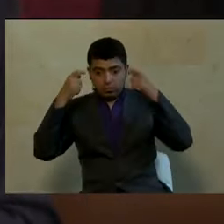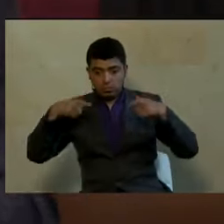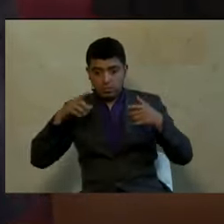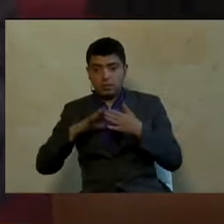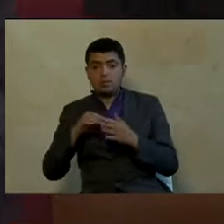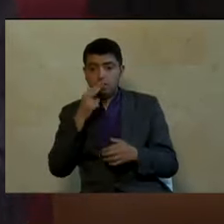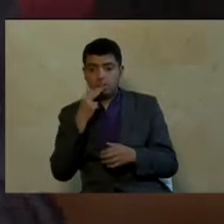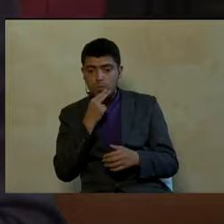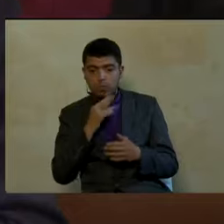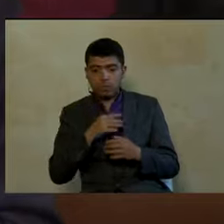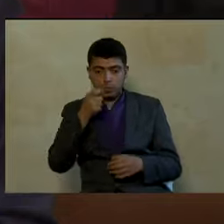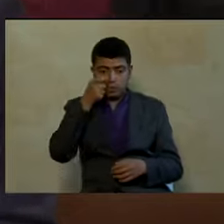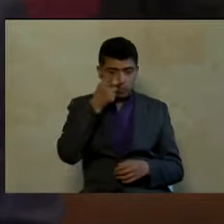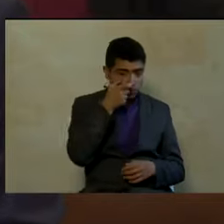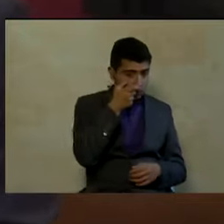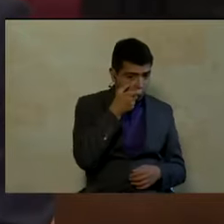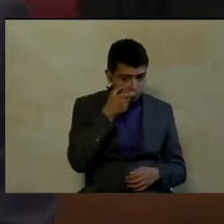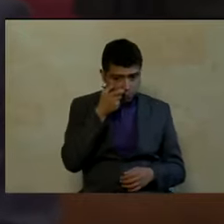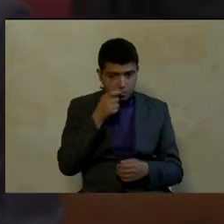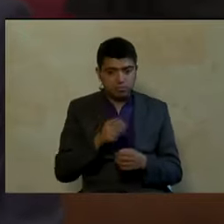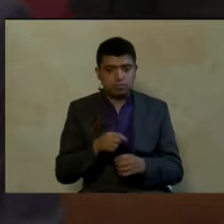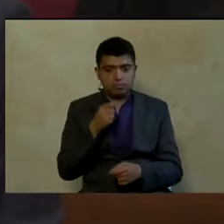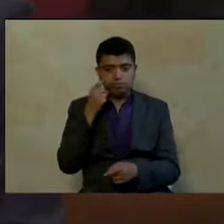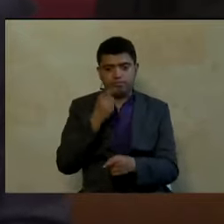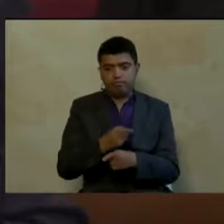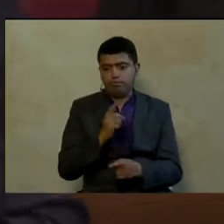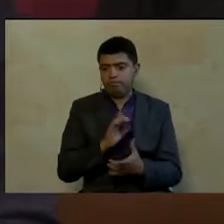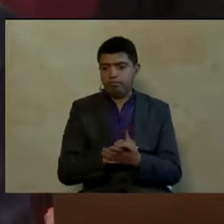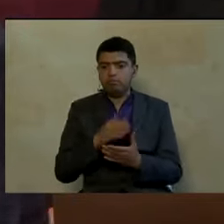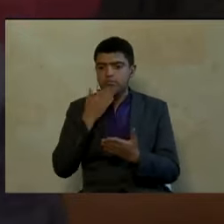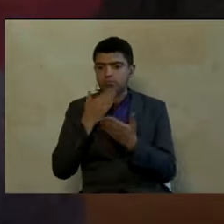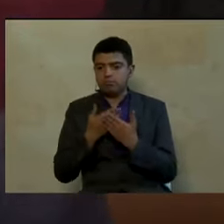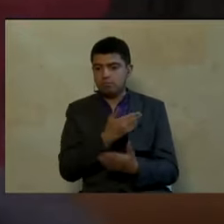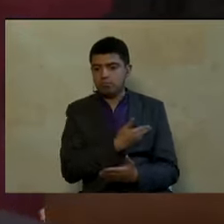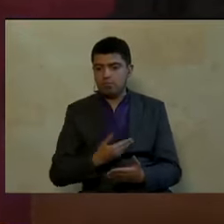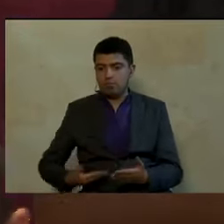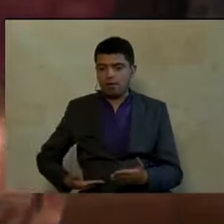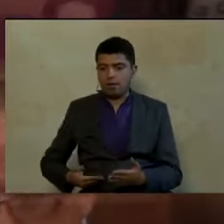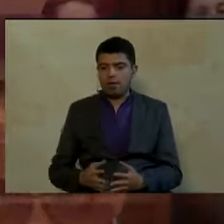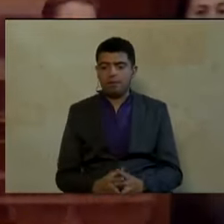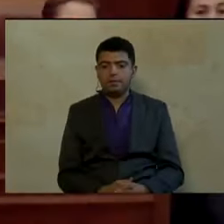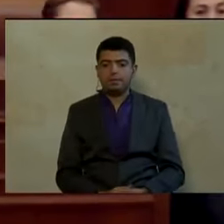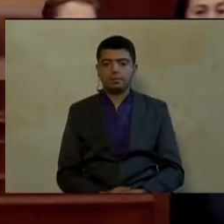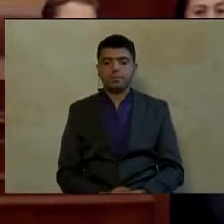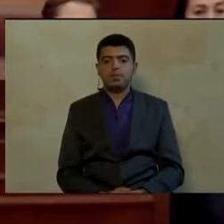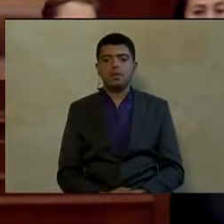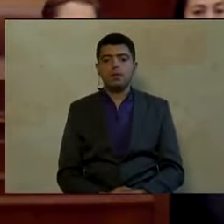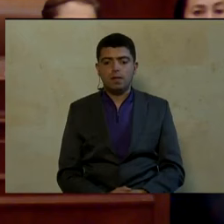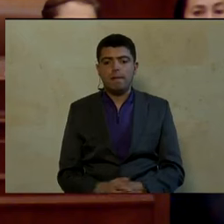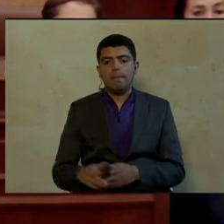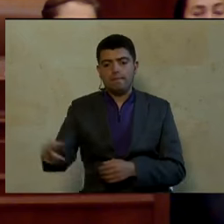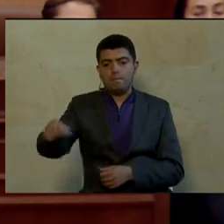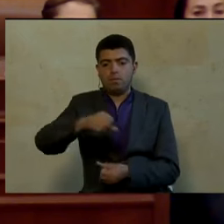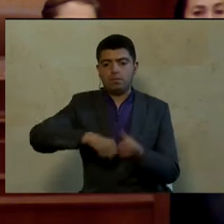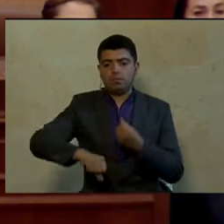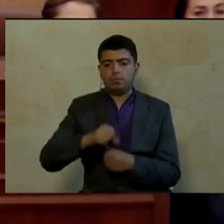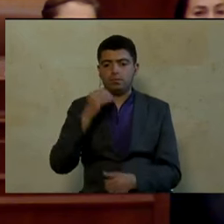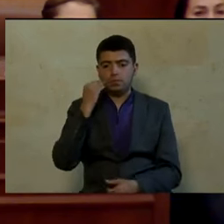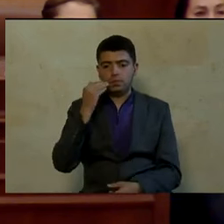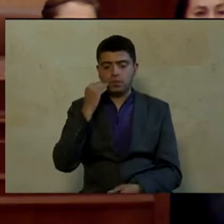estos prestadores debe ser estricta Gracias señor presidente a usted tiene la palabra la doctora